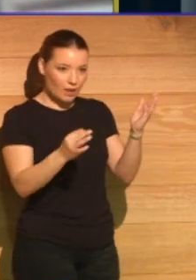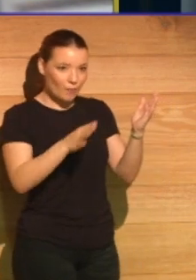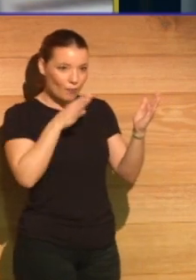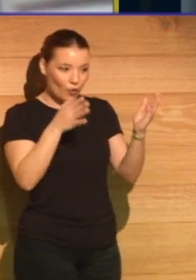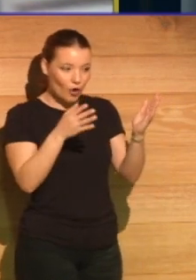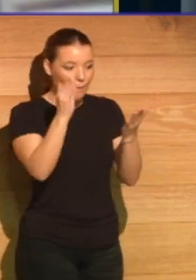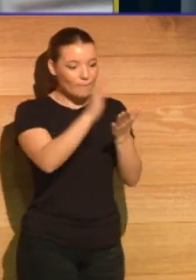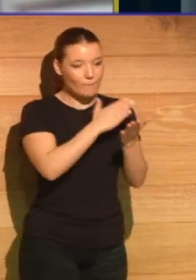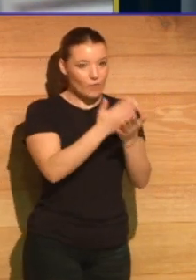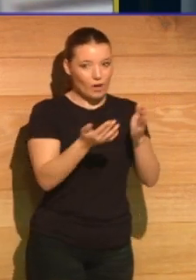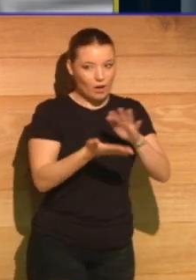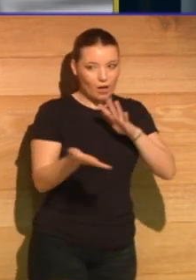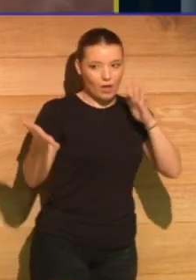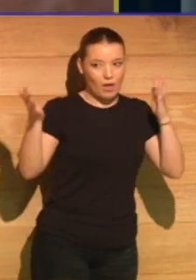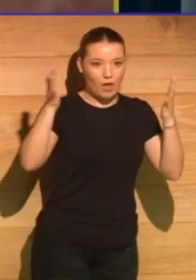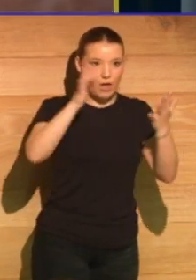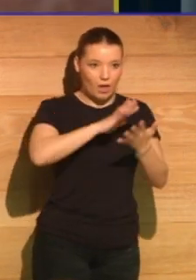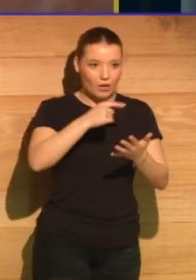Es que me parece maravilloso, ¿no?